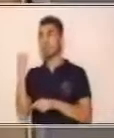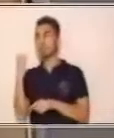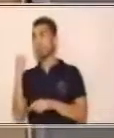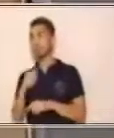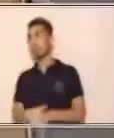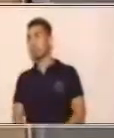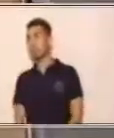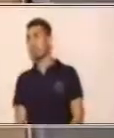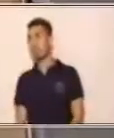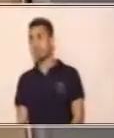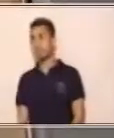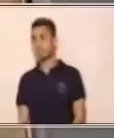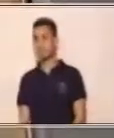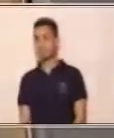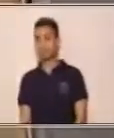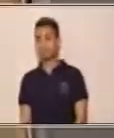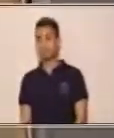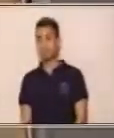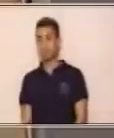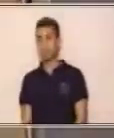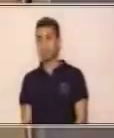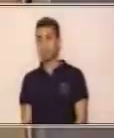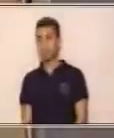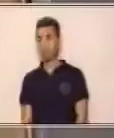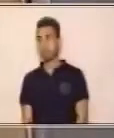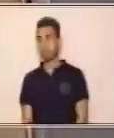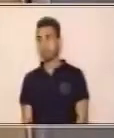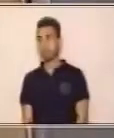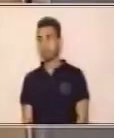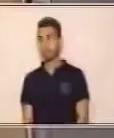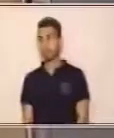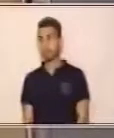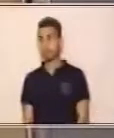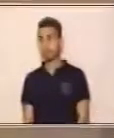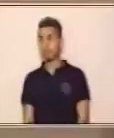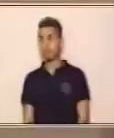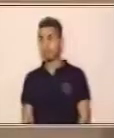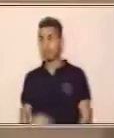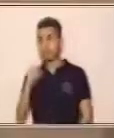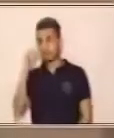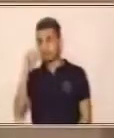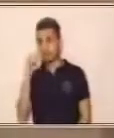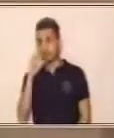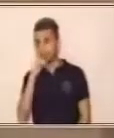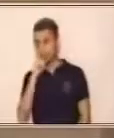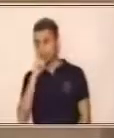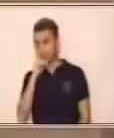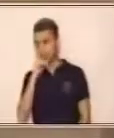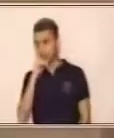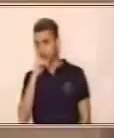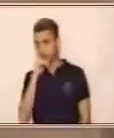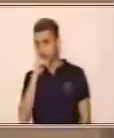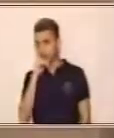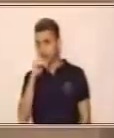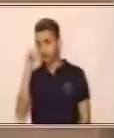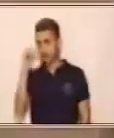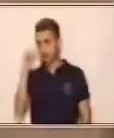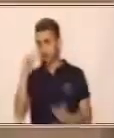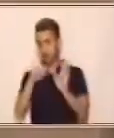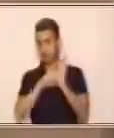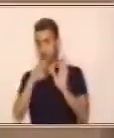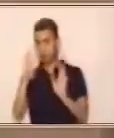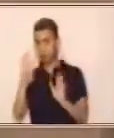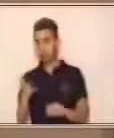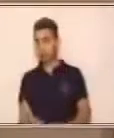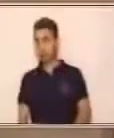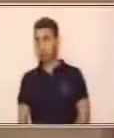importante, porque a 0 no le puedo quitar 4, ¿sí? Entonces a 0 no le puedo quitar 4. Muy bien,